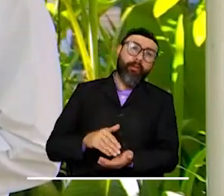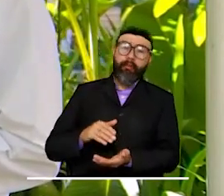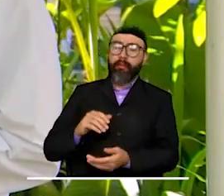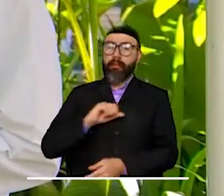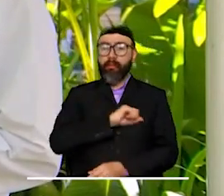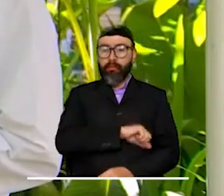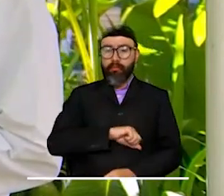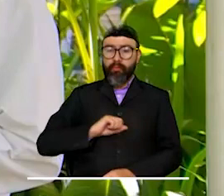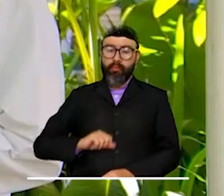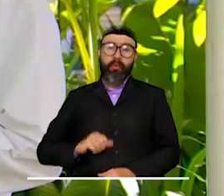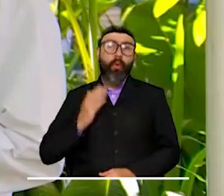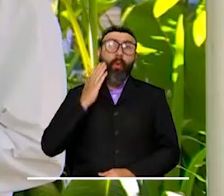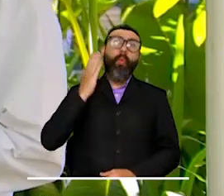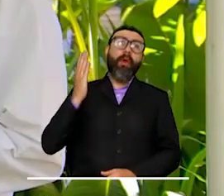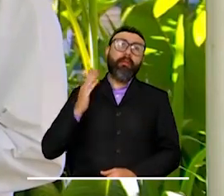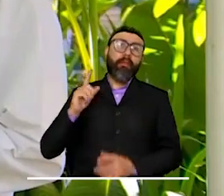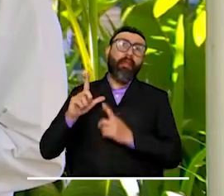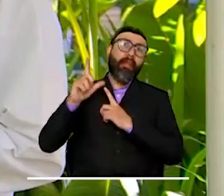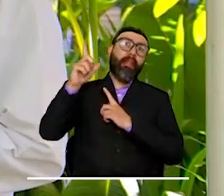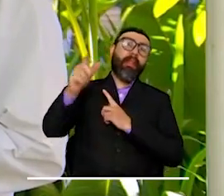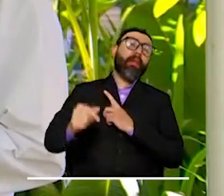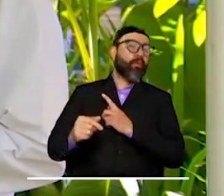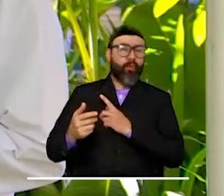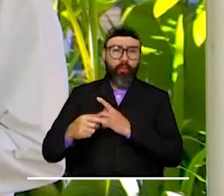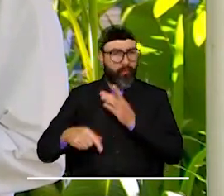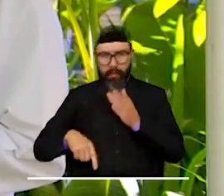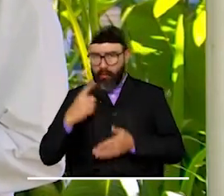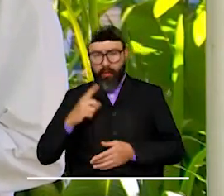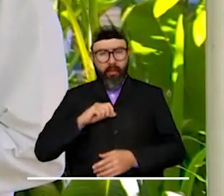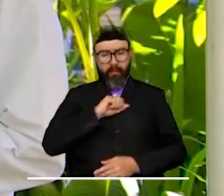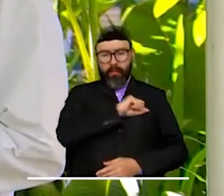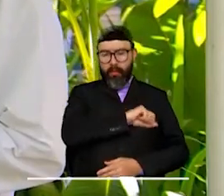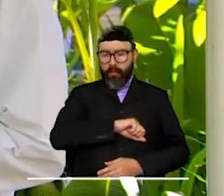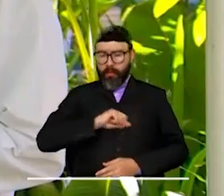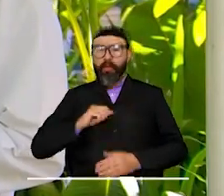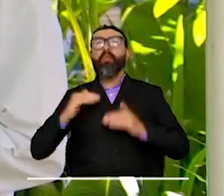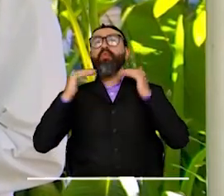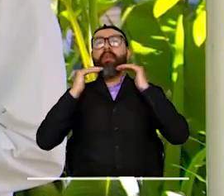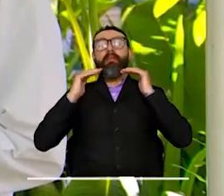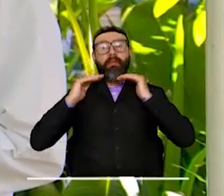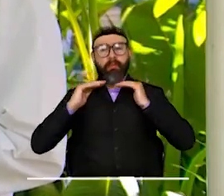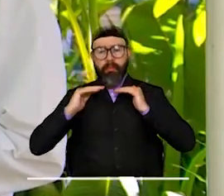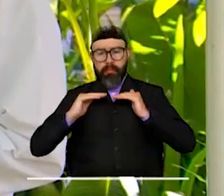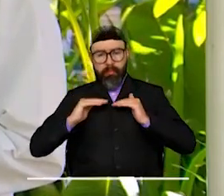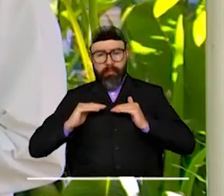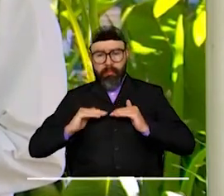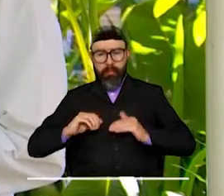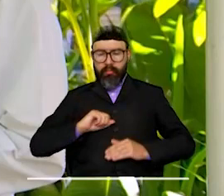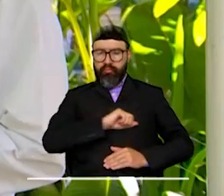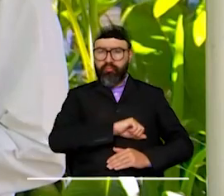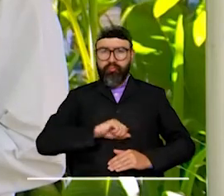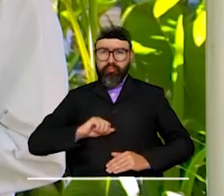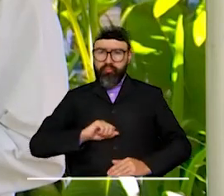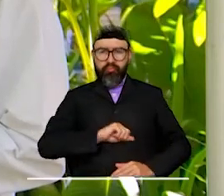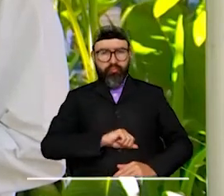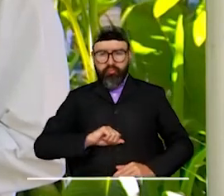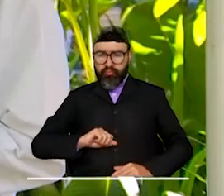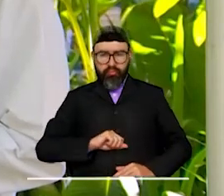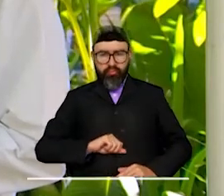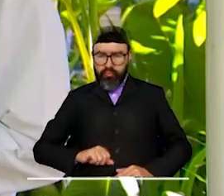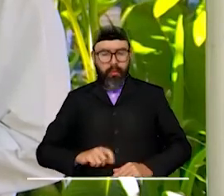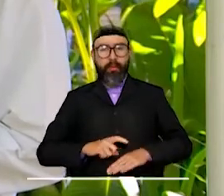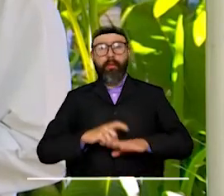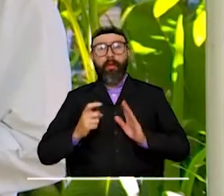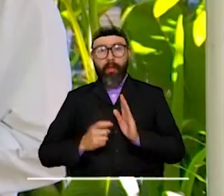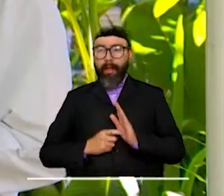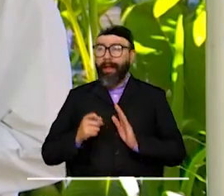ecografía. Tenemos que mirar todos los órganos desde el cuello hasta abajo en la oportunidad en que se presenta el paciente para tener una idea